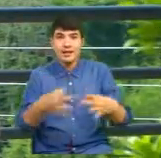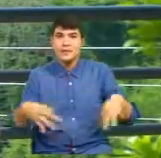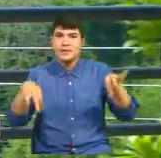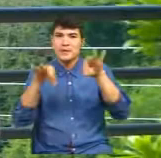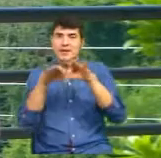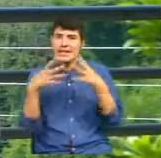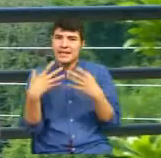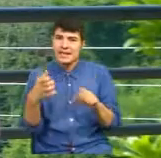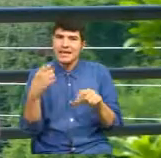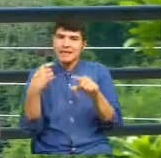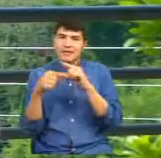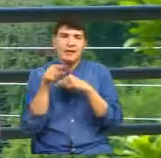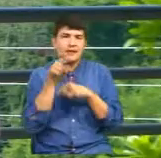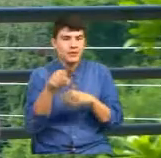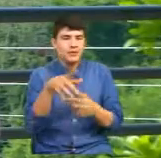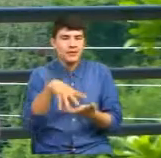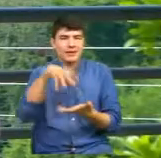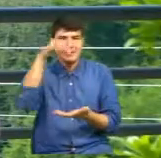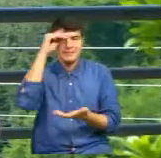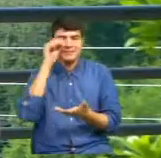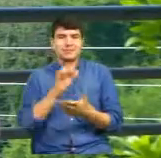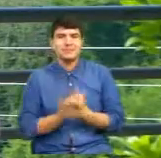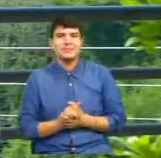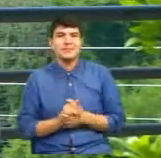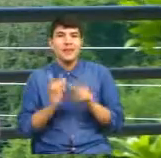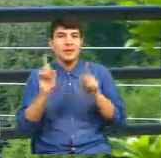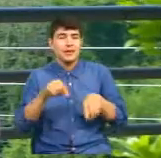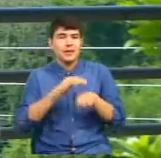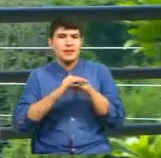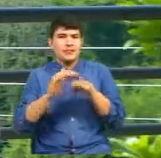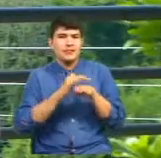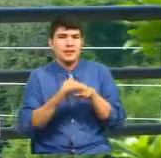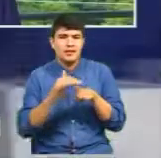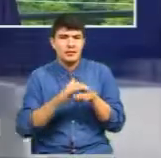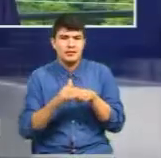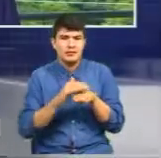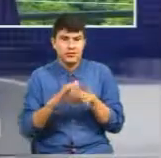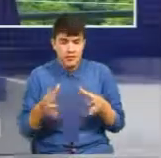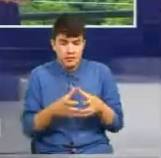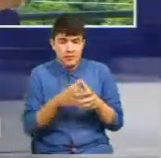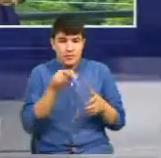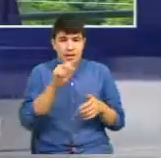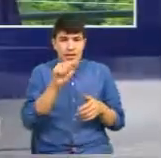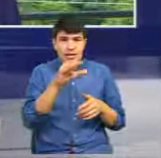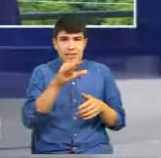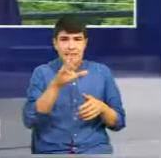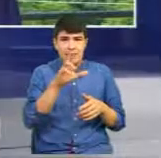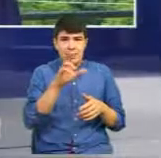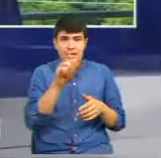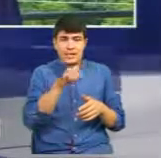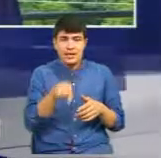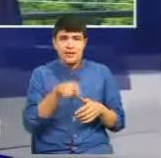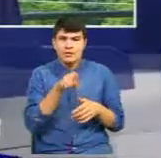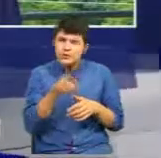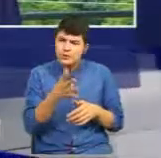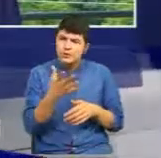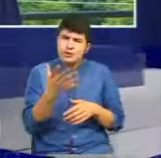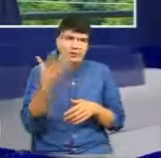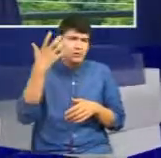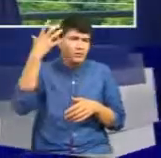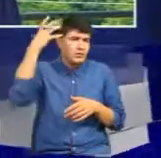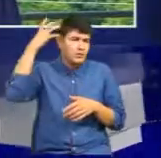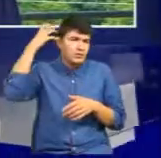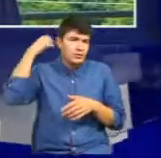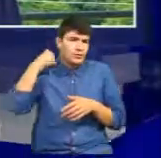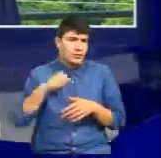quiere enviar durante estos días y también hacer una invitación, como lo hace la Hermandad de Nazarenos, y es a retomar esa tradición que se ha venido perdiendo